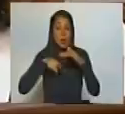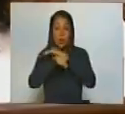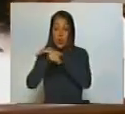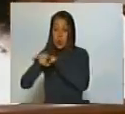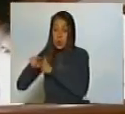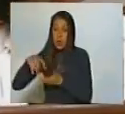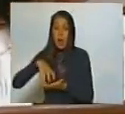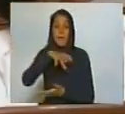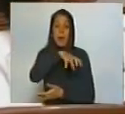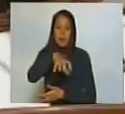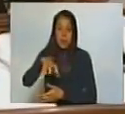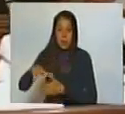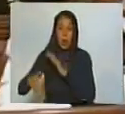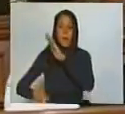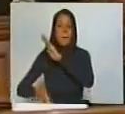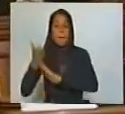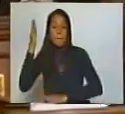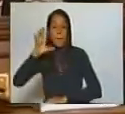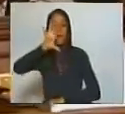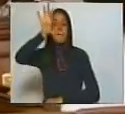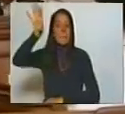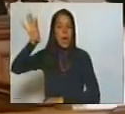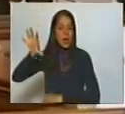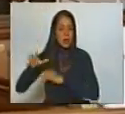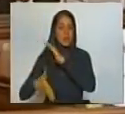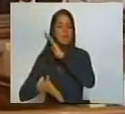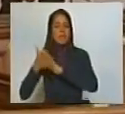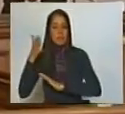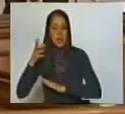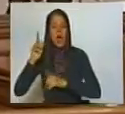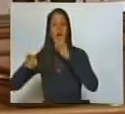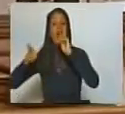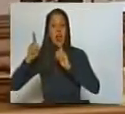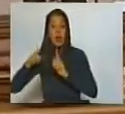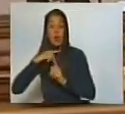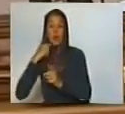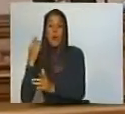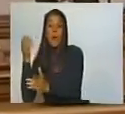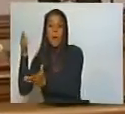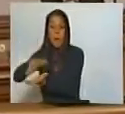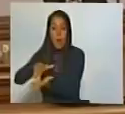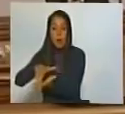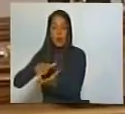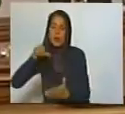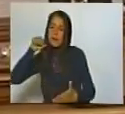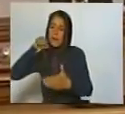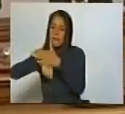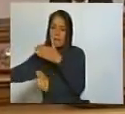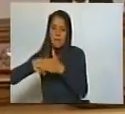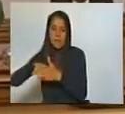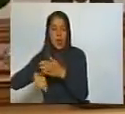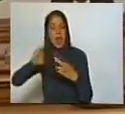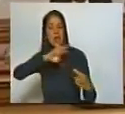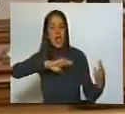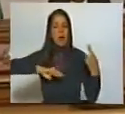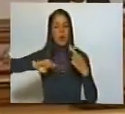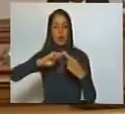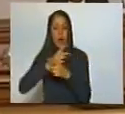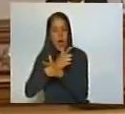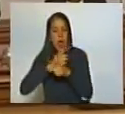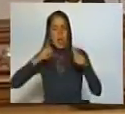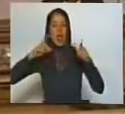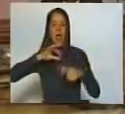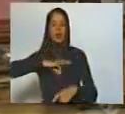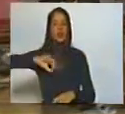fuimos a pelear afuera también. Y hay compañeros que murieron afuera peleando por la revolución, por la libertad, por el